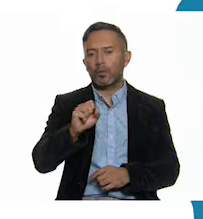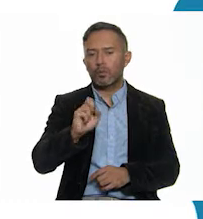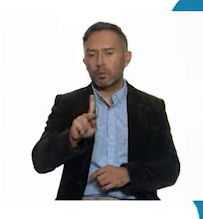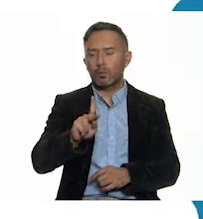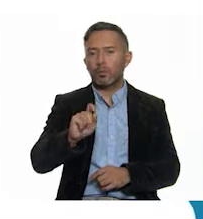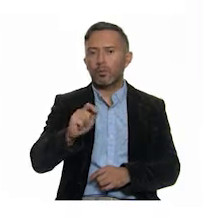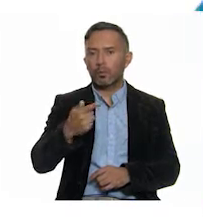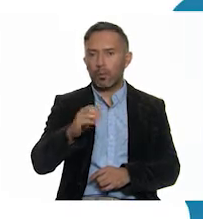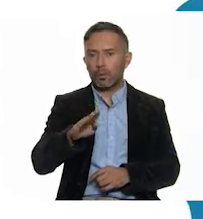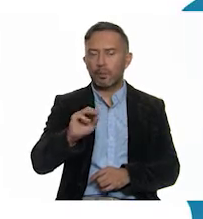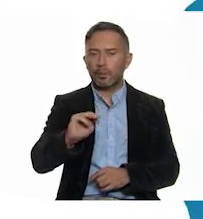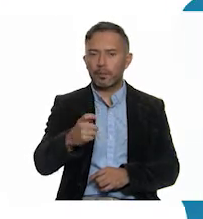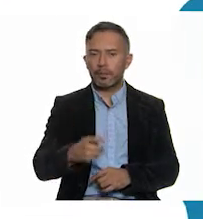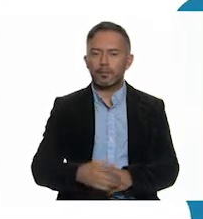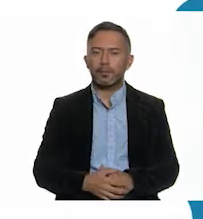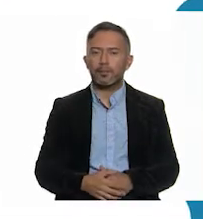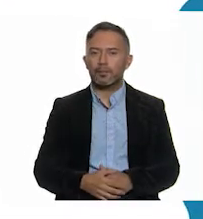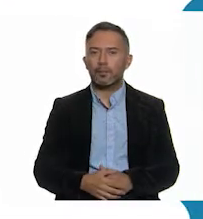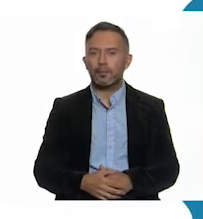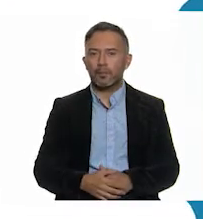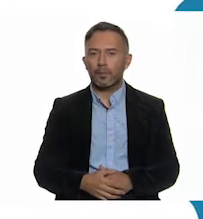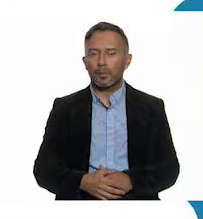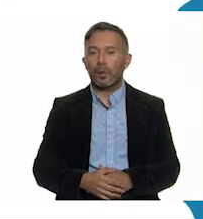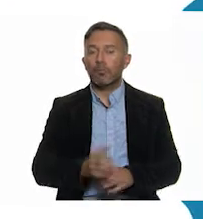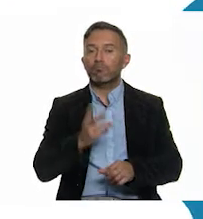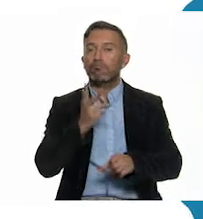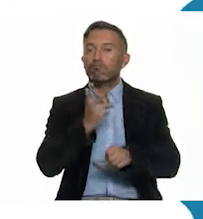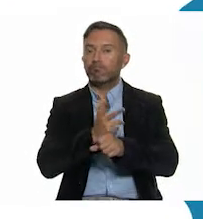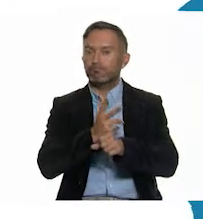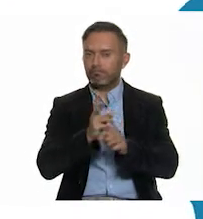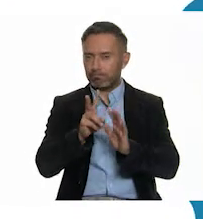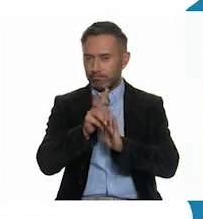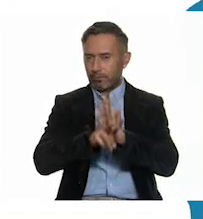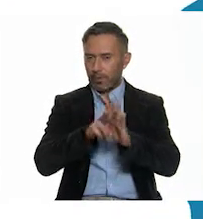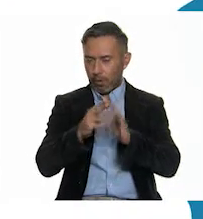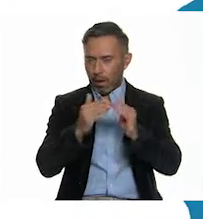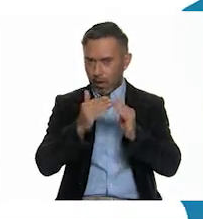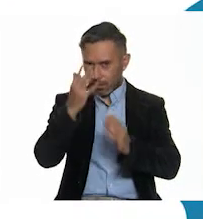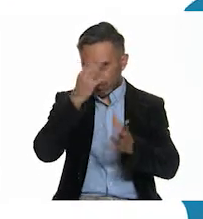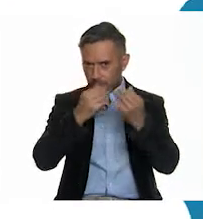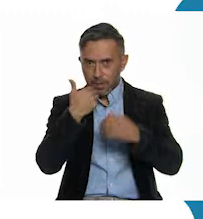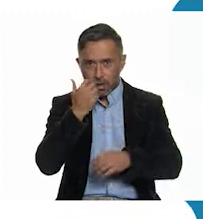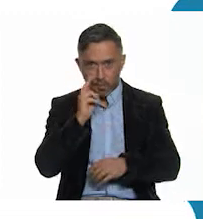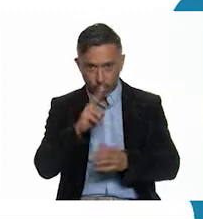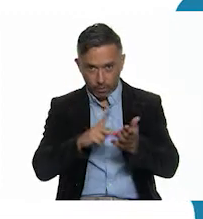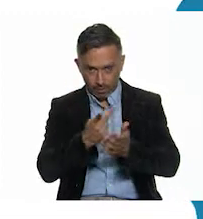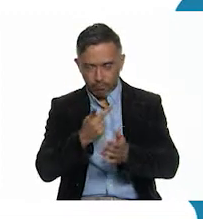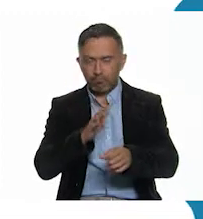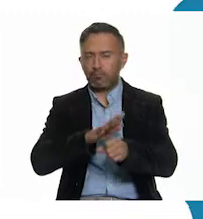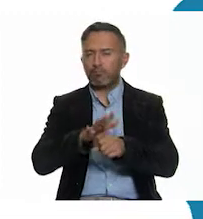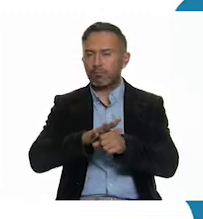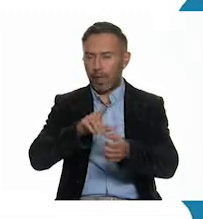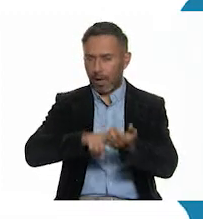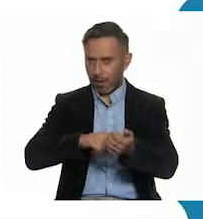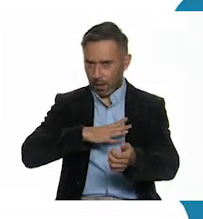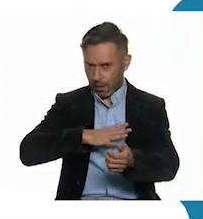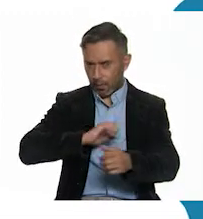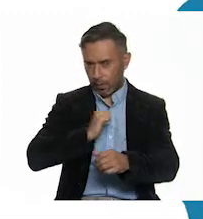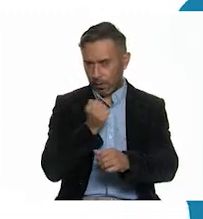conalitec.cep.gov.mx. Si quieres volver a ver los programas de Aprende en Casa, los puedes encontrar en la siguiente liga: